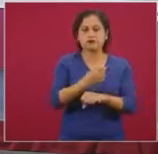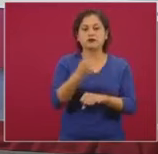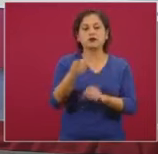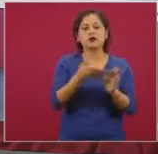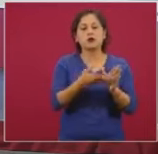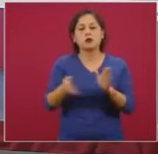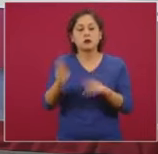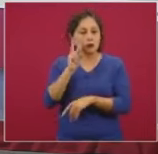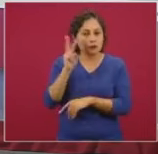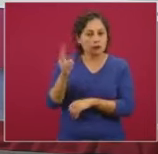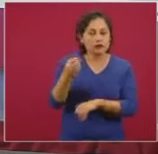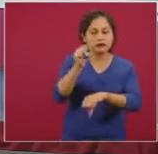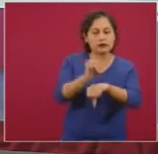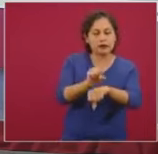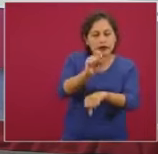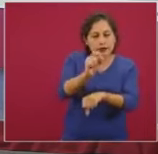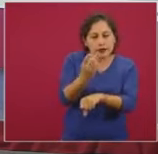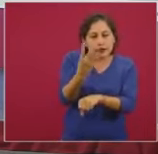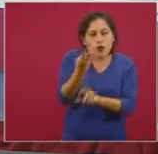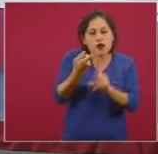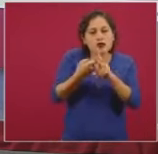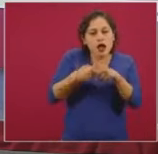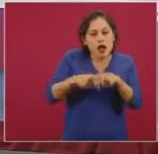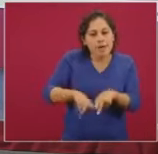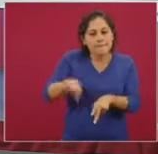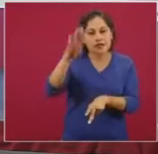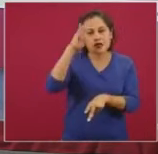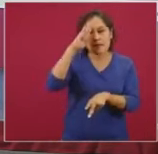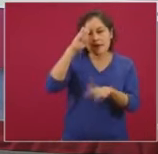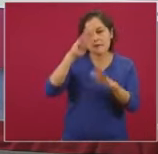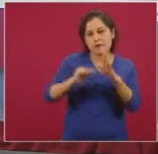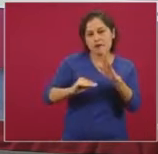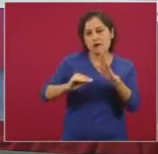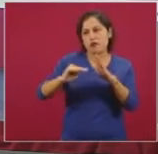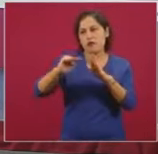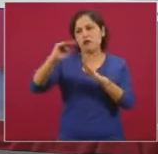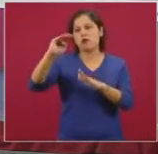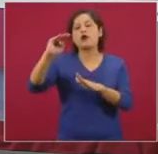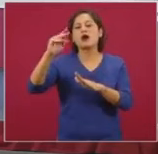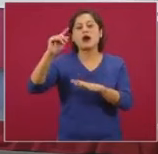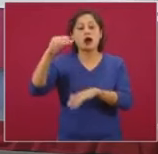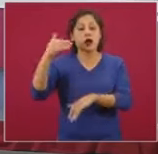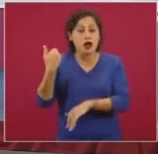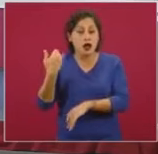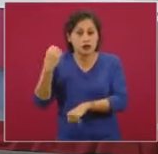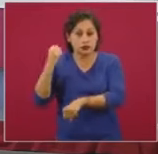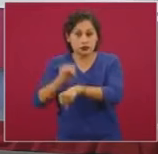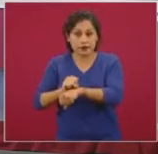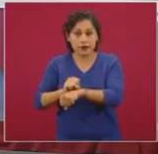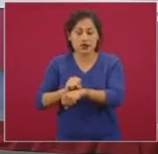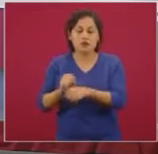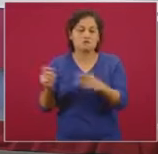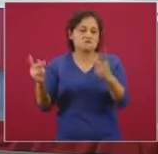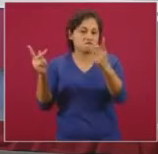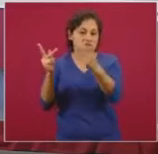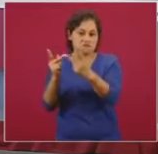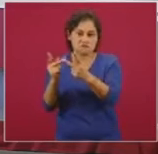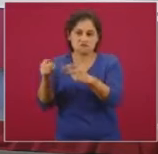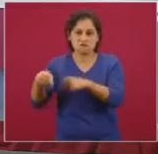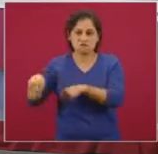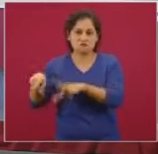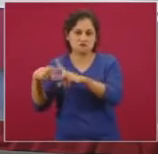semana 24, aunque con mucha mayor variabilidad, y en las últimas semanas prácticamente está igual que lo